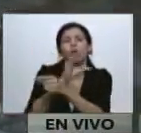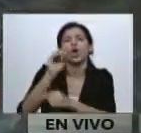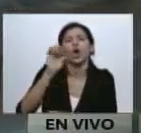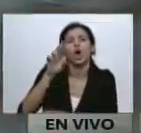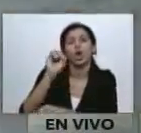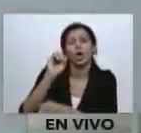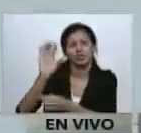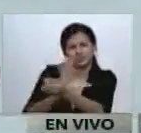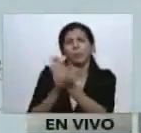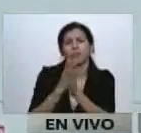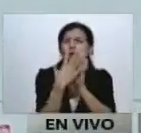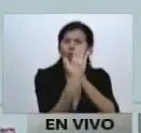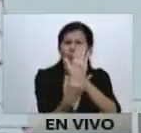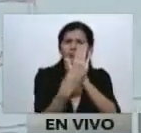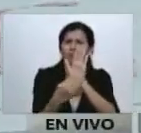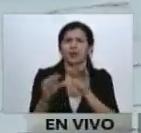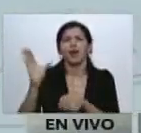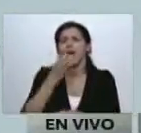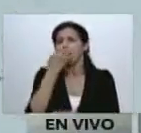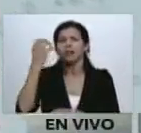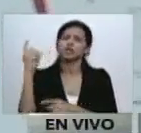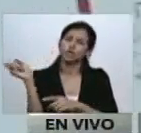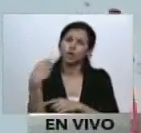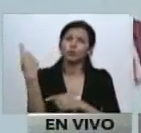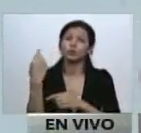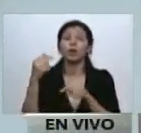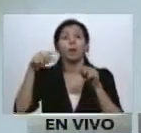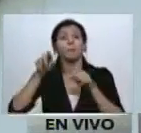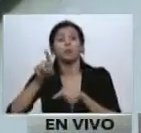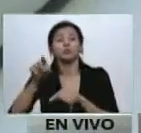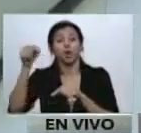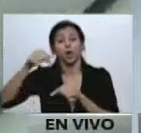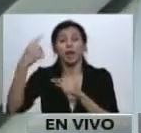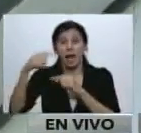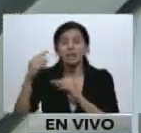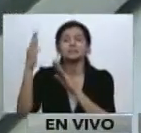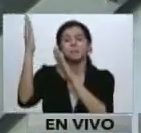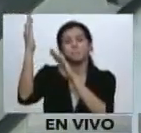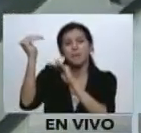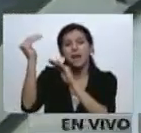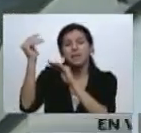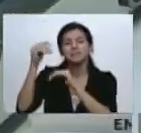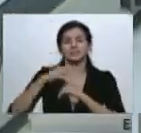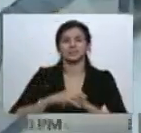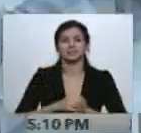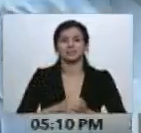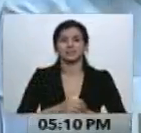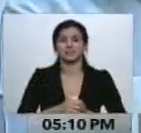A ver. Por eso es que hoy tenemos esperanza.